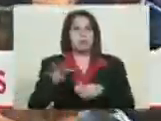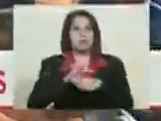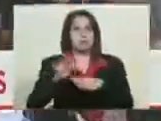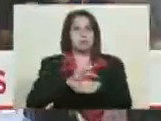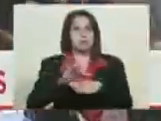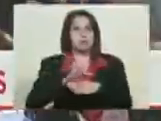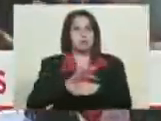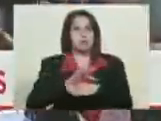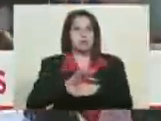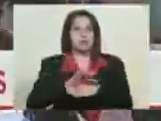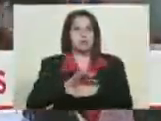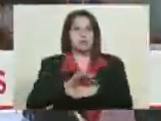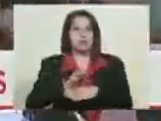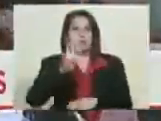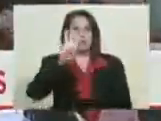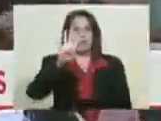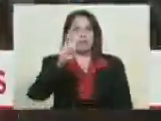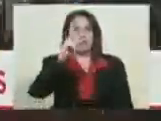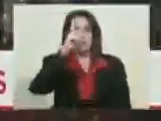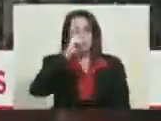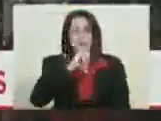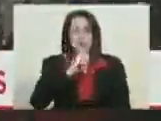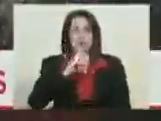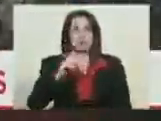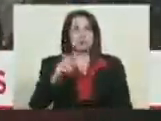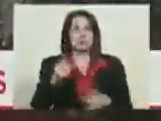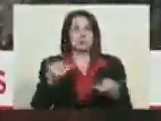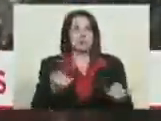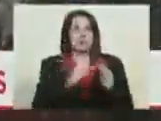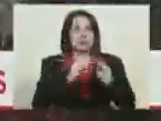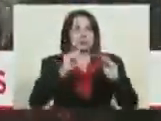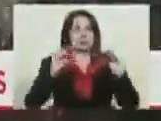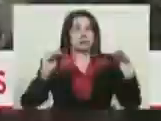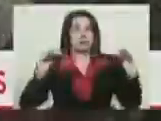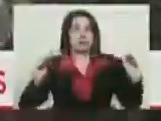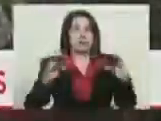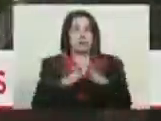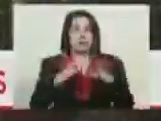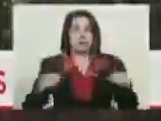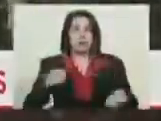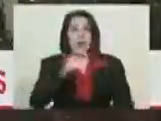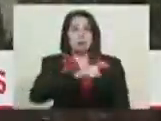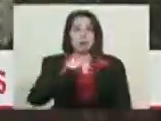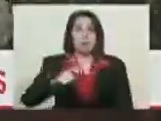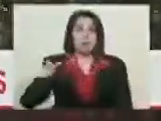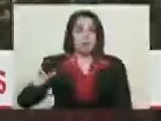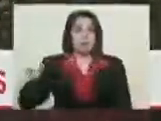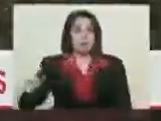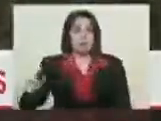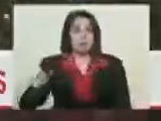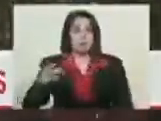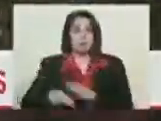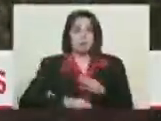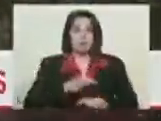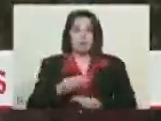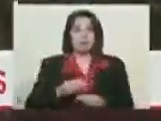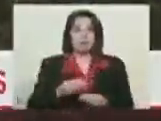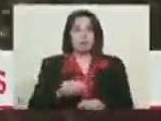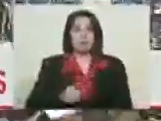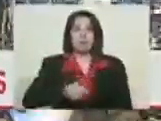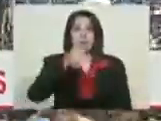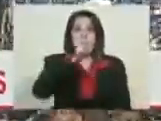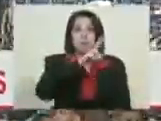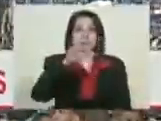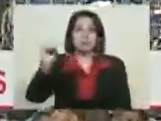los próximos 4 años, y el llamado del Ejecutivo Nacional ha sido precisamente a estos más de